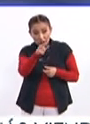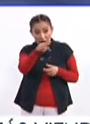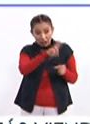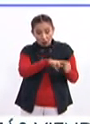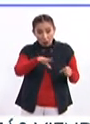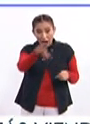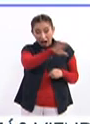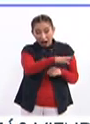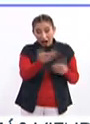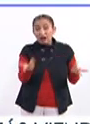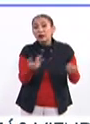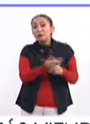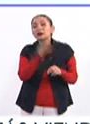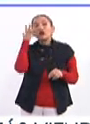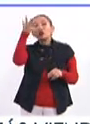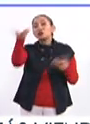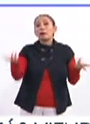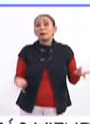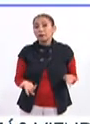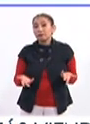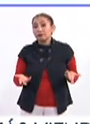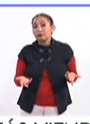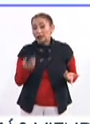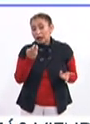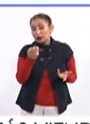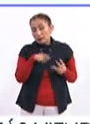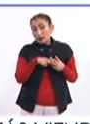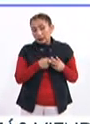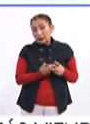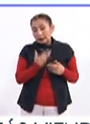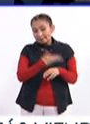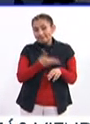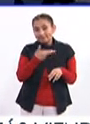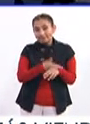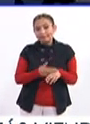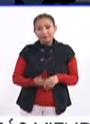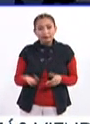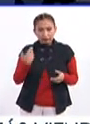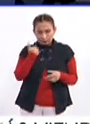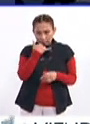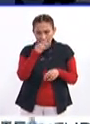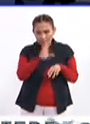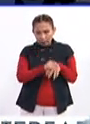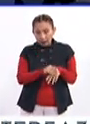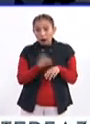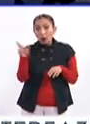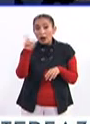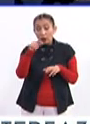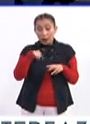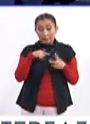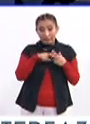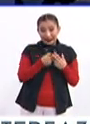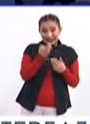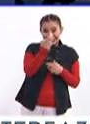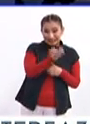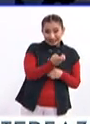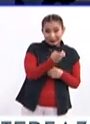la naturaleza, de los recursos naturales no renovables, y a partir de eso pues tener soluciones. Y pues si me permiten, en algún momento cuando empiecen